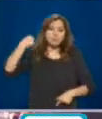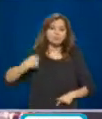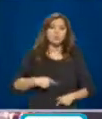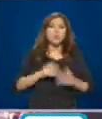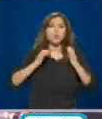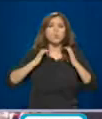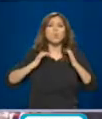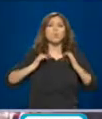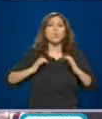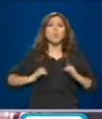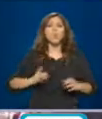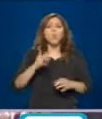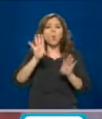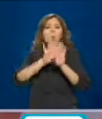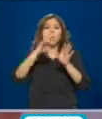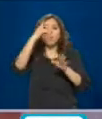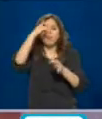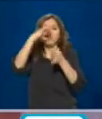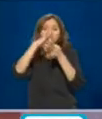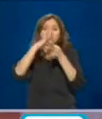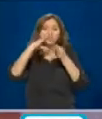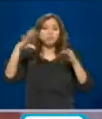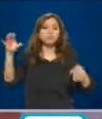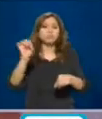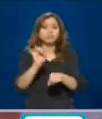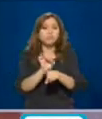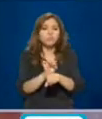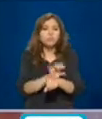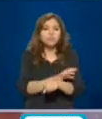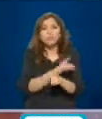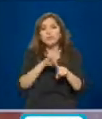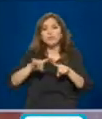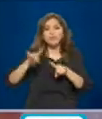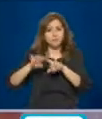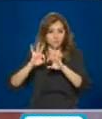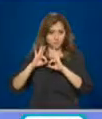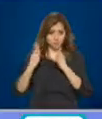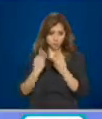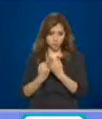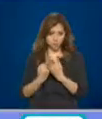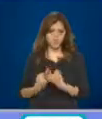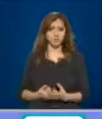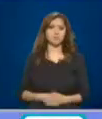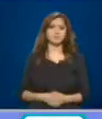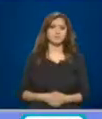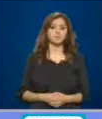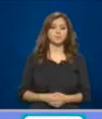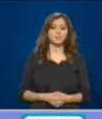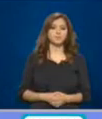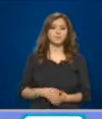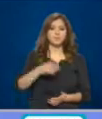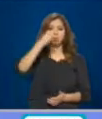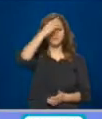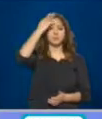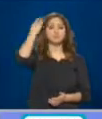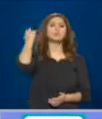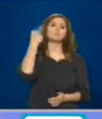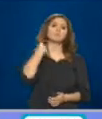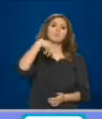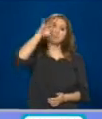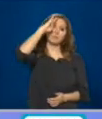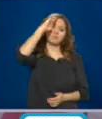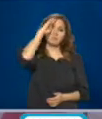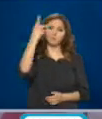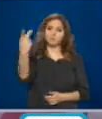un éxtasis emocional, espiritual, Eso. sensorial. Oye, lo etcétera, mejor sería etcétera. entonces sí pasarle estos tips a la pareja y decirle,